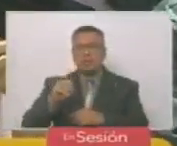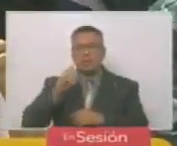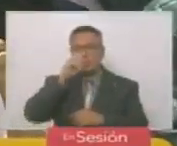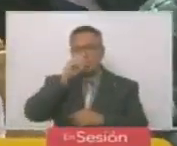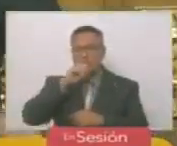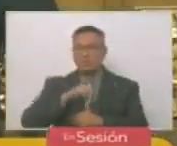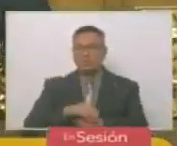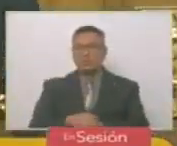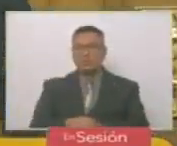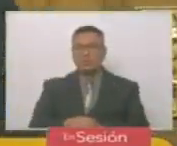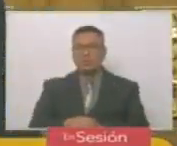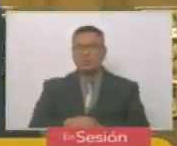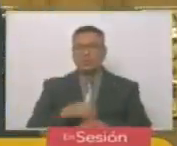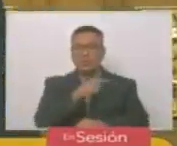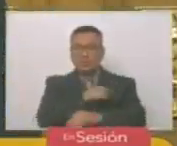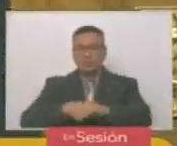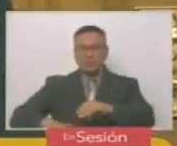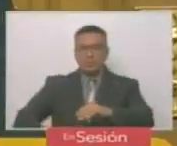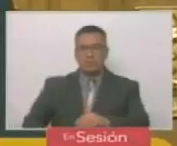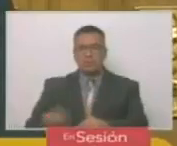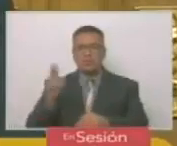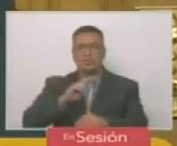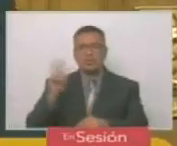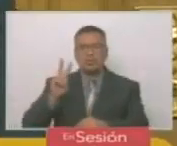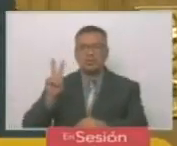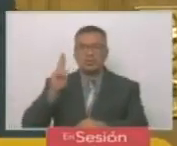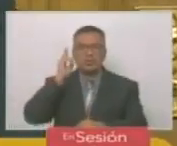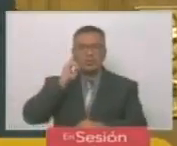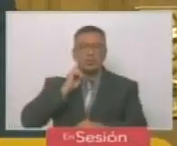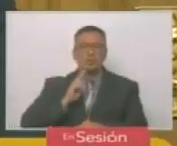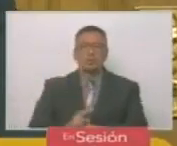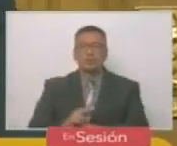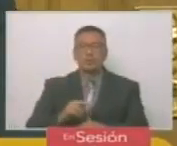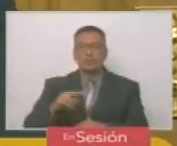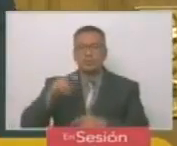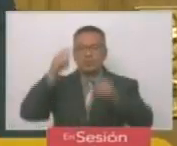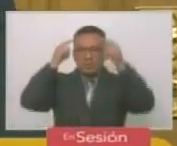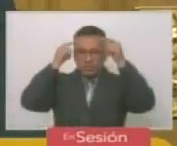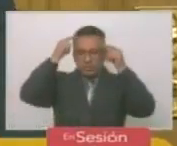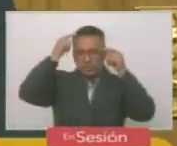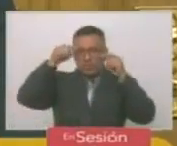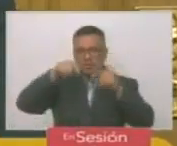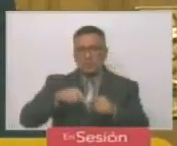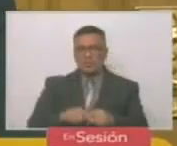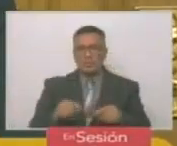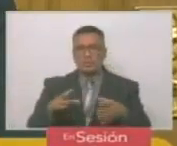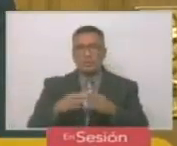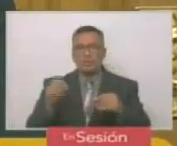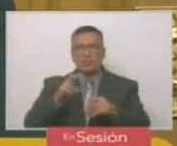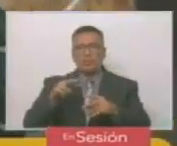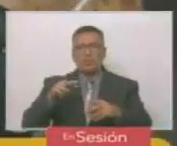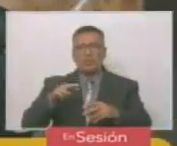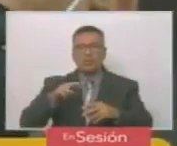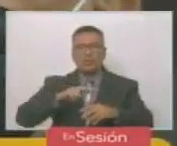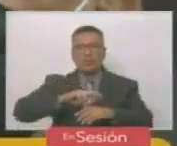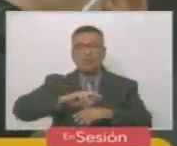en más de 20 años por el presidente de la República Bolivariana de Venezuela, Hugo Chávez Frías, y su canciller Nicolás